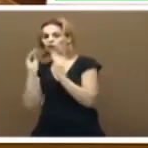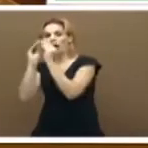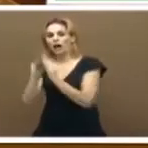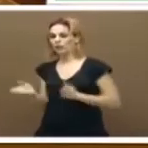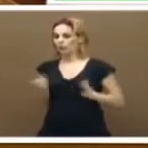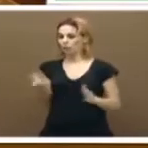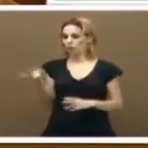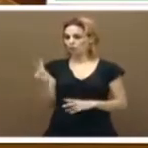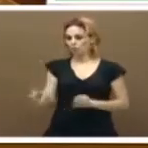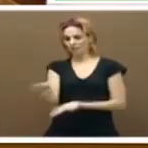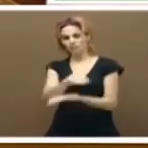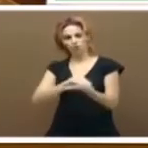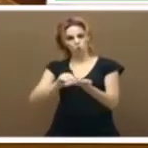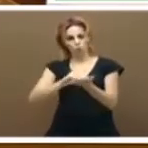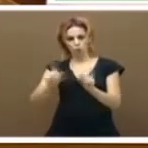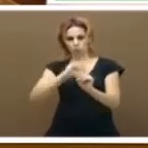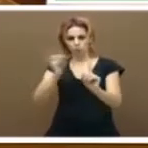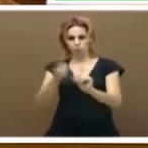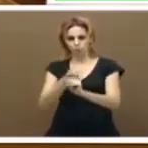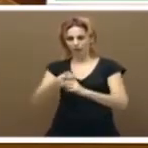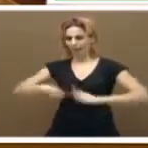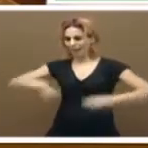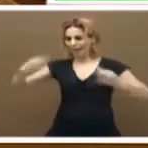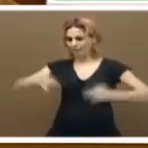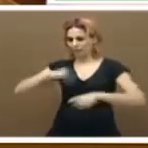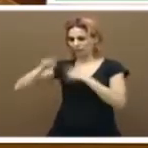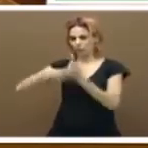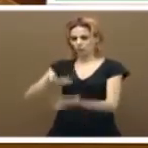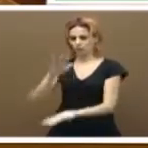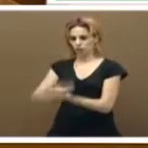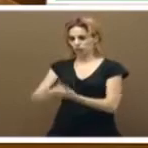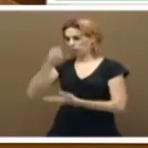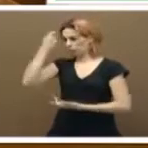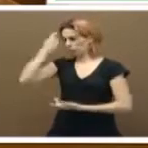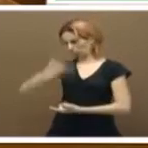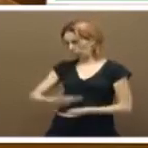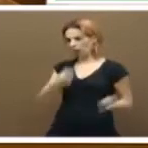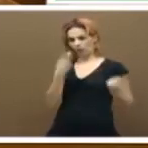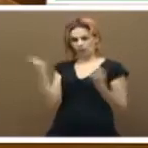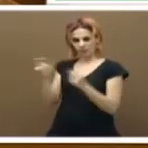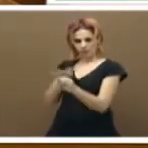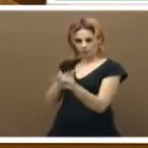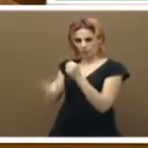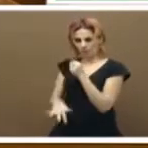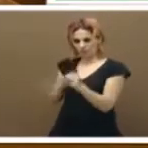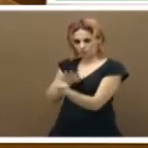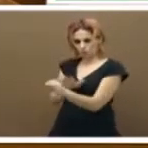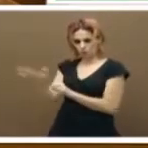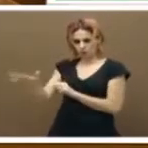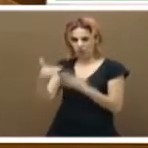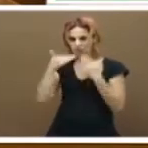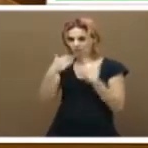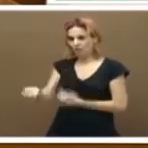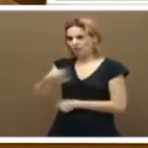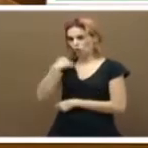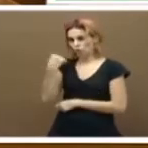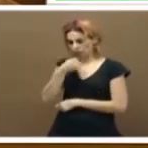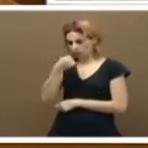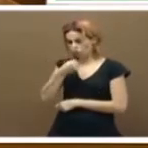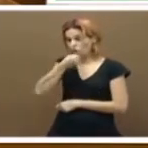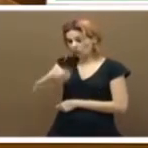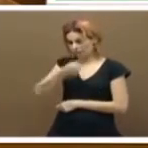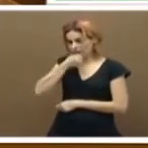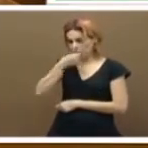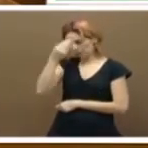2 meses. Garantizamos a esas familias la tranquilidad de tener cubierta esa necesidad básica que los socialistas creemos